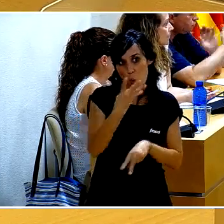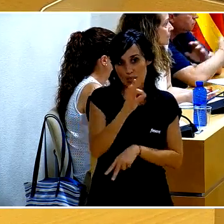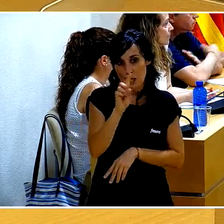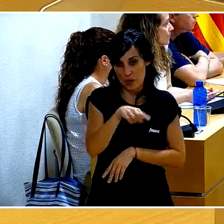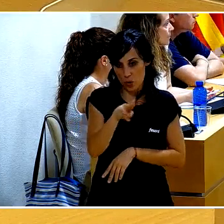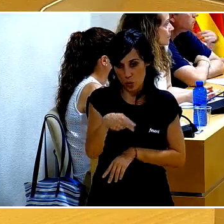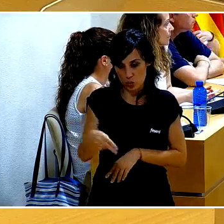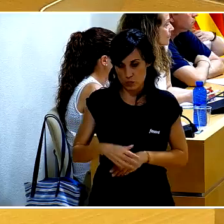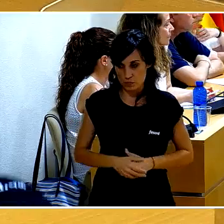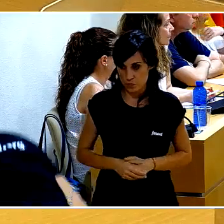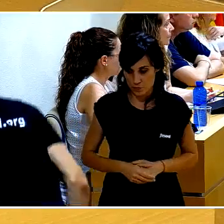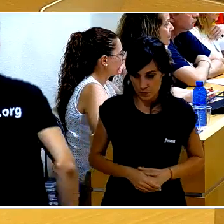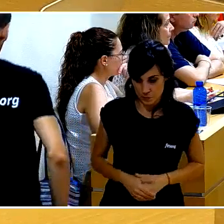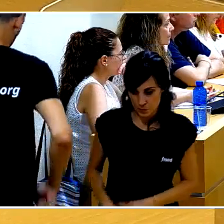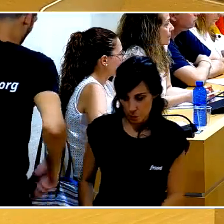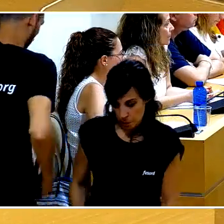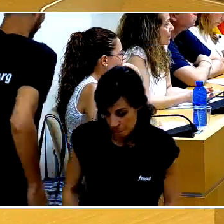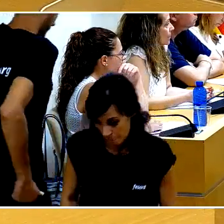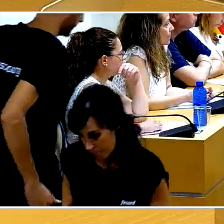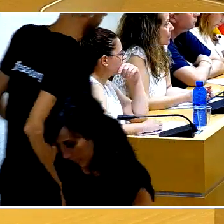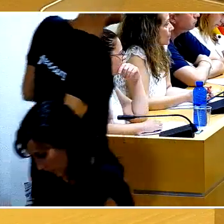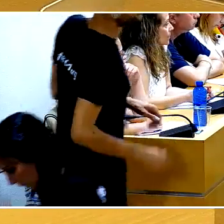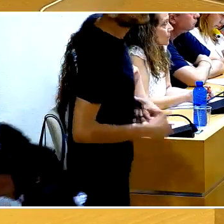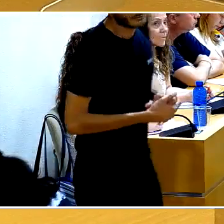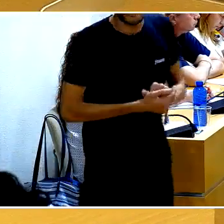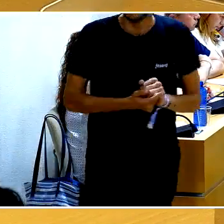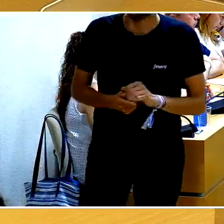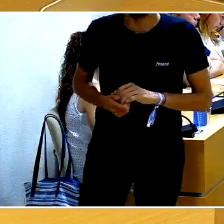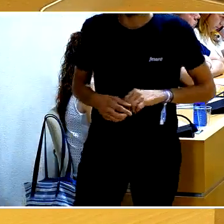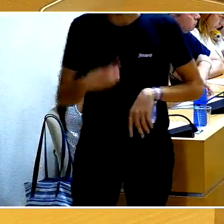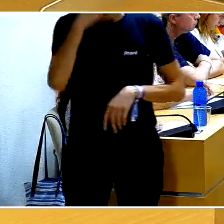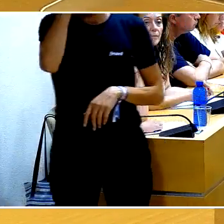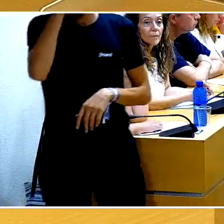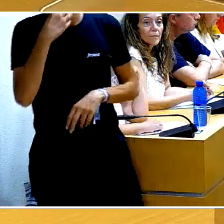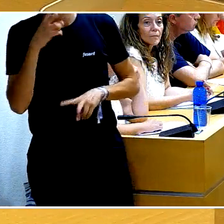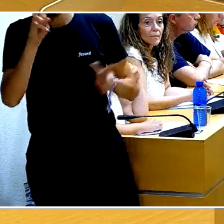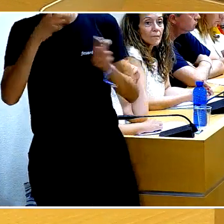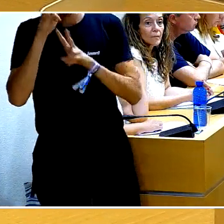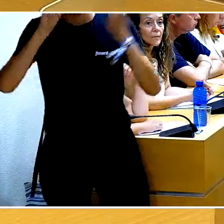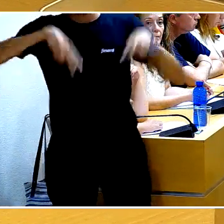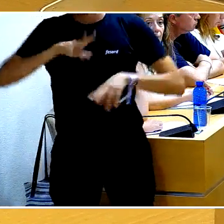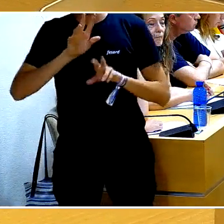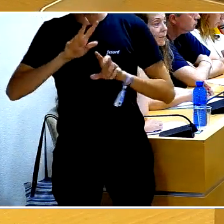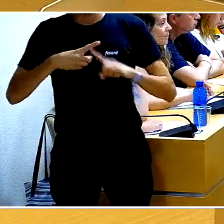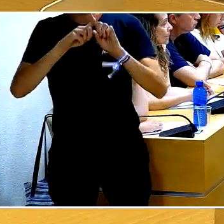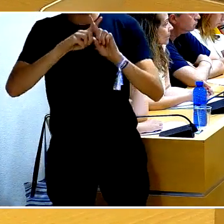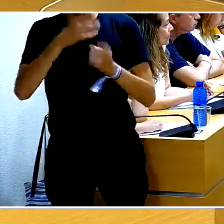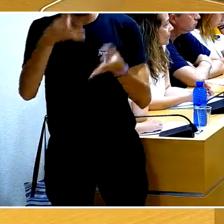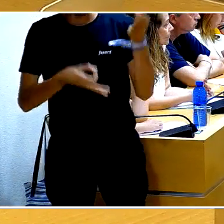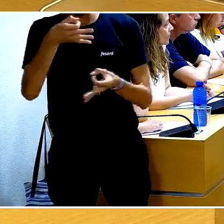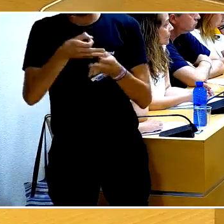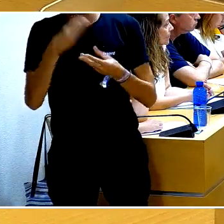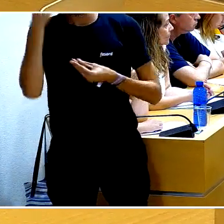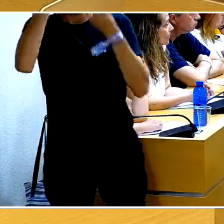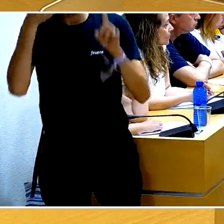No obstante, como efectivamente la figura o del reconocimiento extrajudicial está pensada